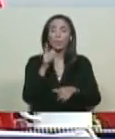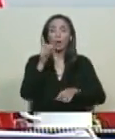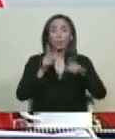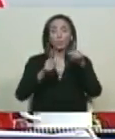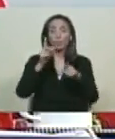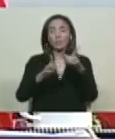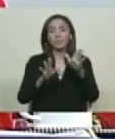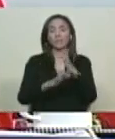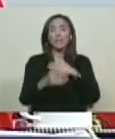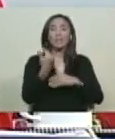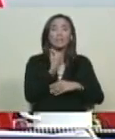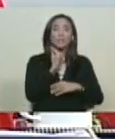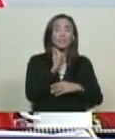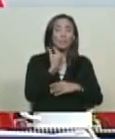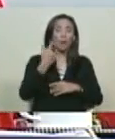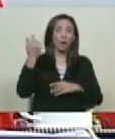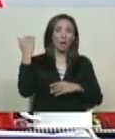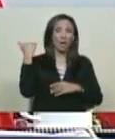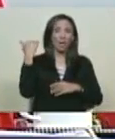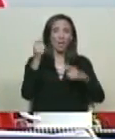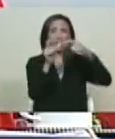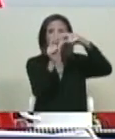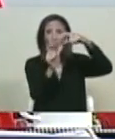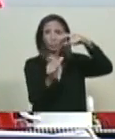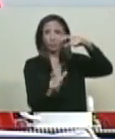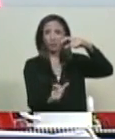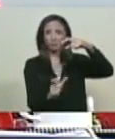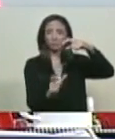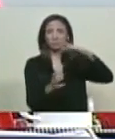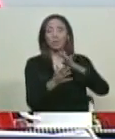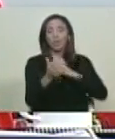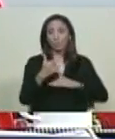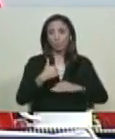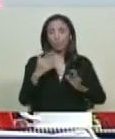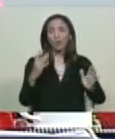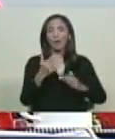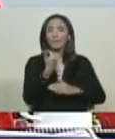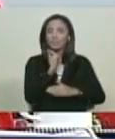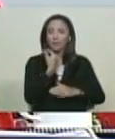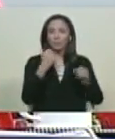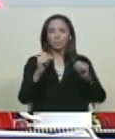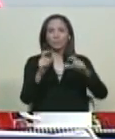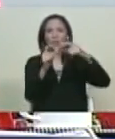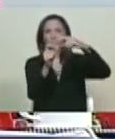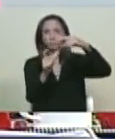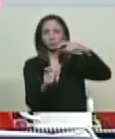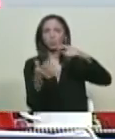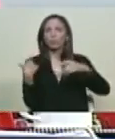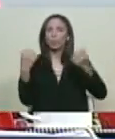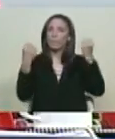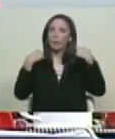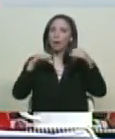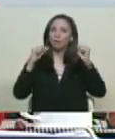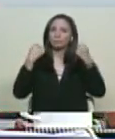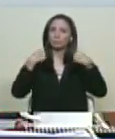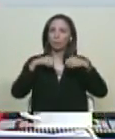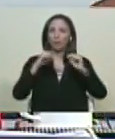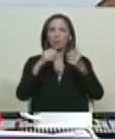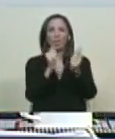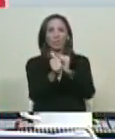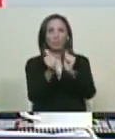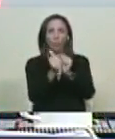vertebral. Es lo primero. Yo tengo mis problemitas por allí, que los atiendo con ejercicio y todo,